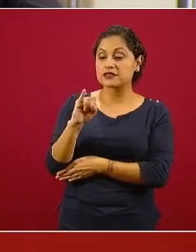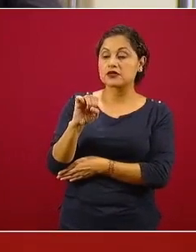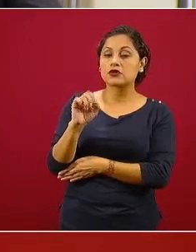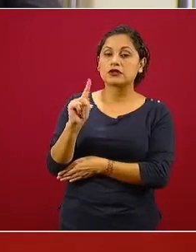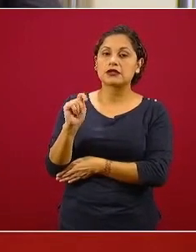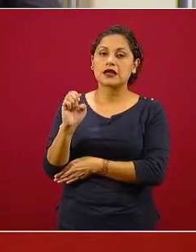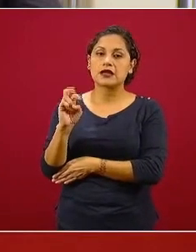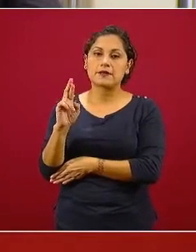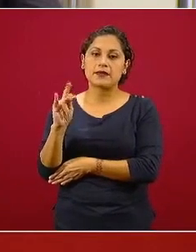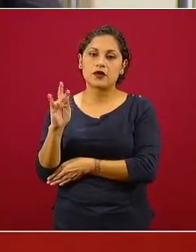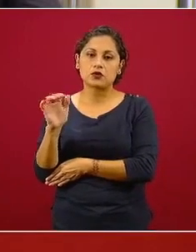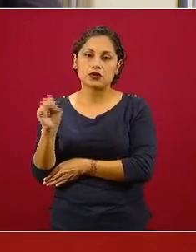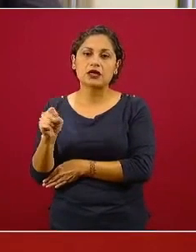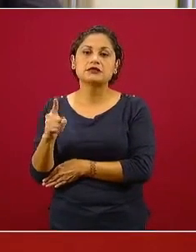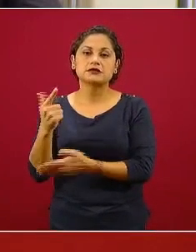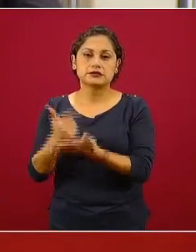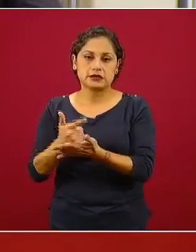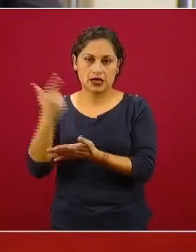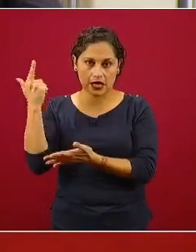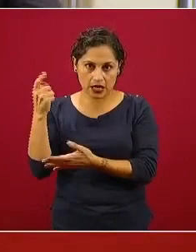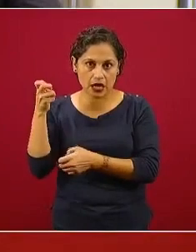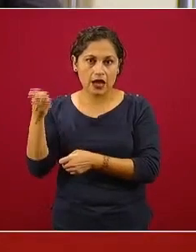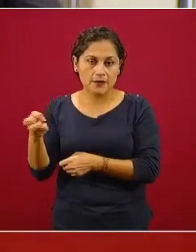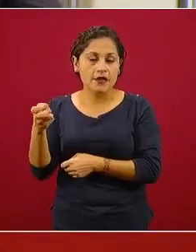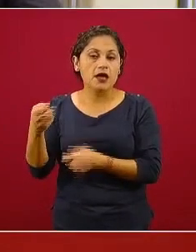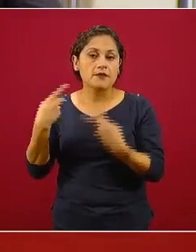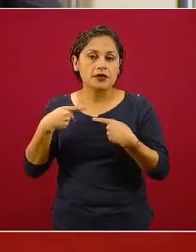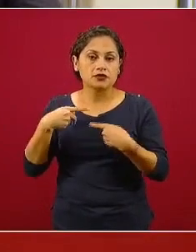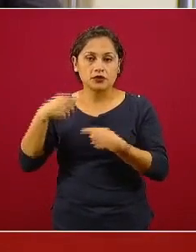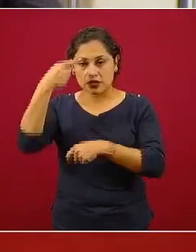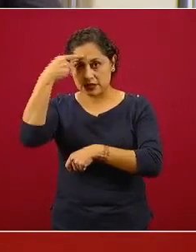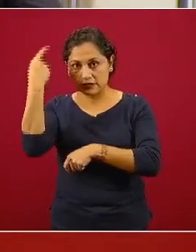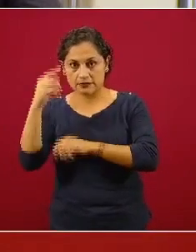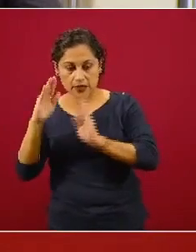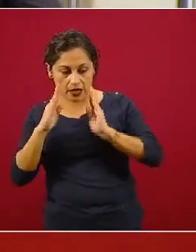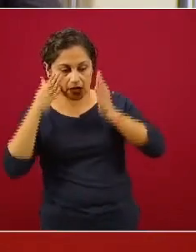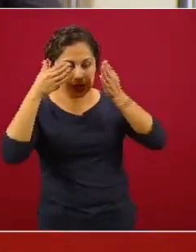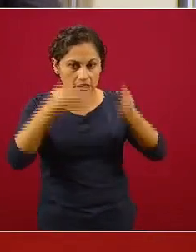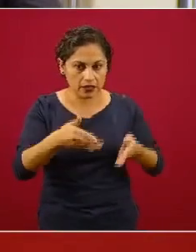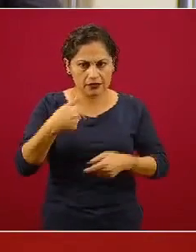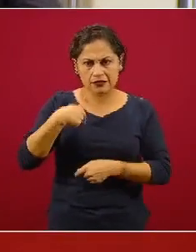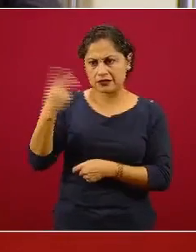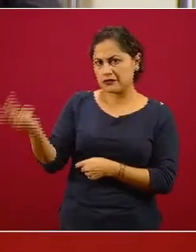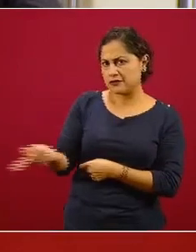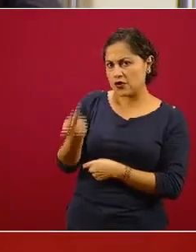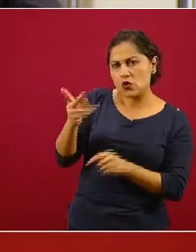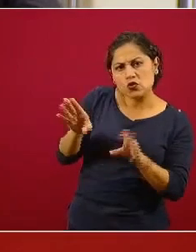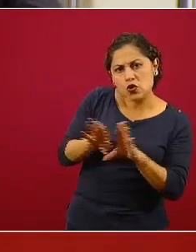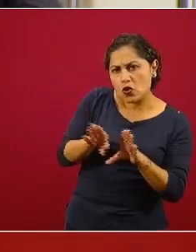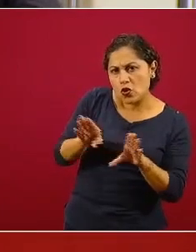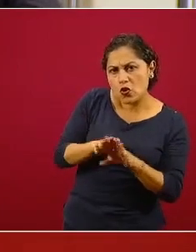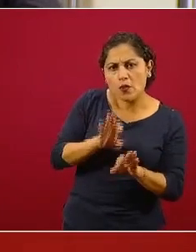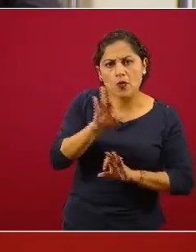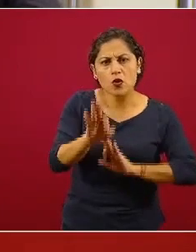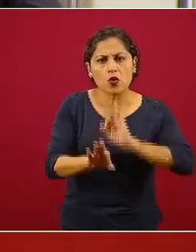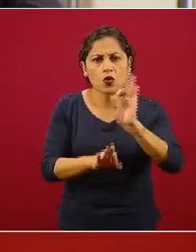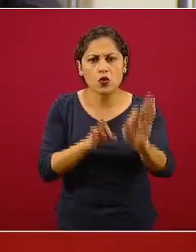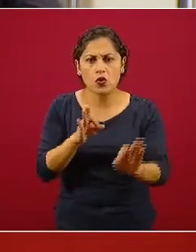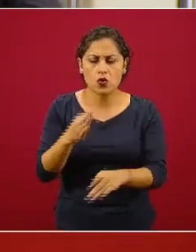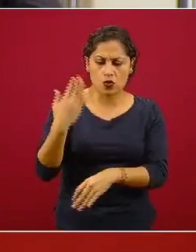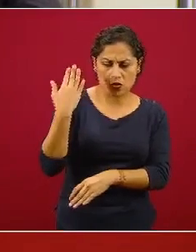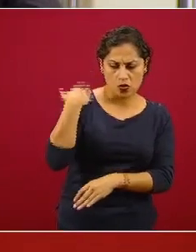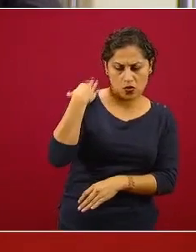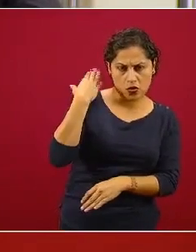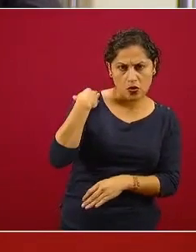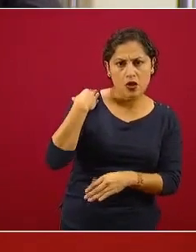pacientes? Y ¿cómo están trabajando esta parte de la rehabilitación pulmonar? Ya que, pues por lo que estamos